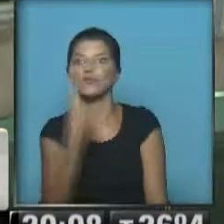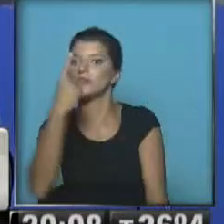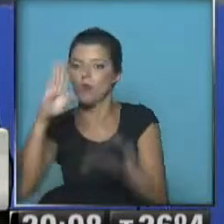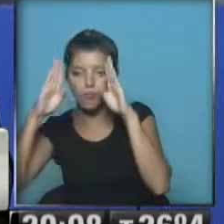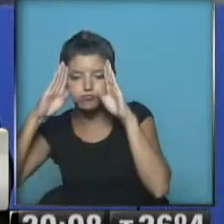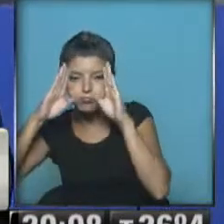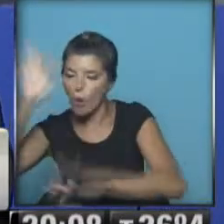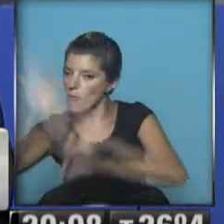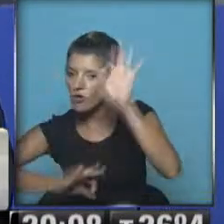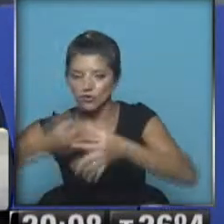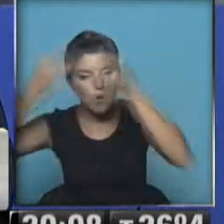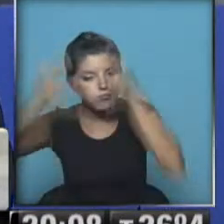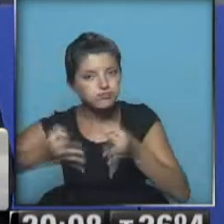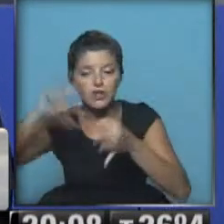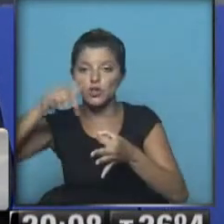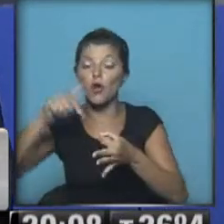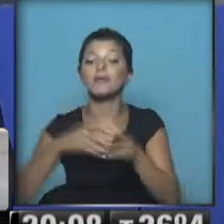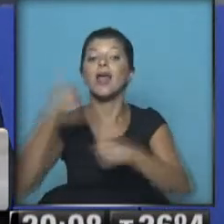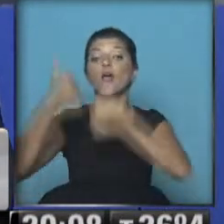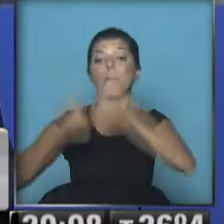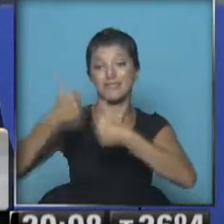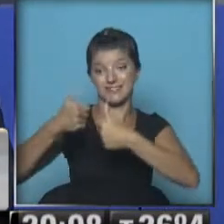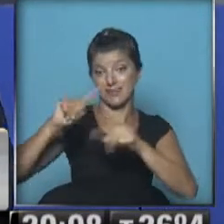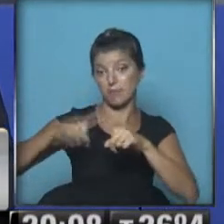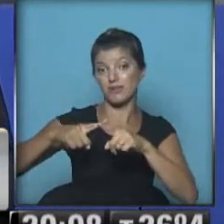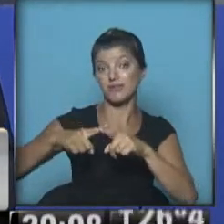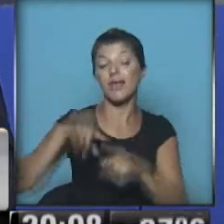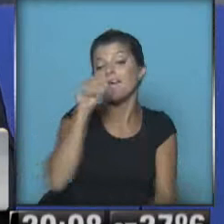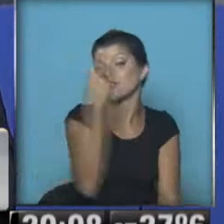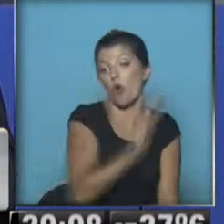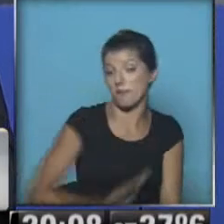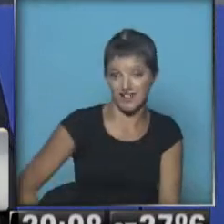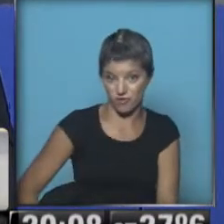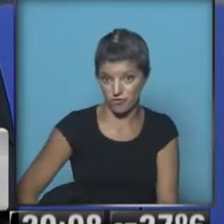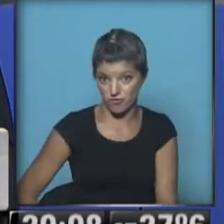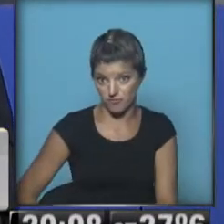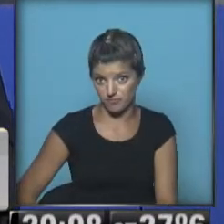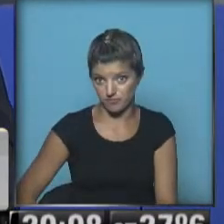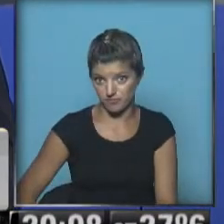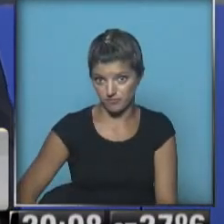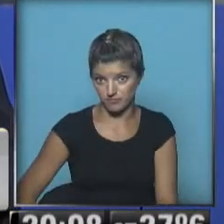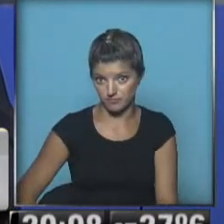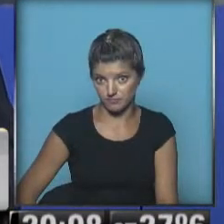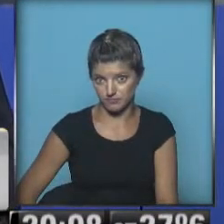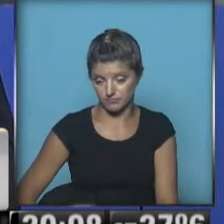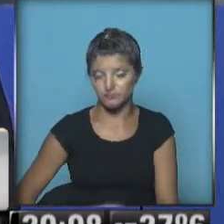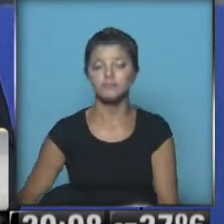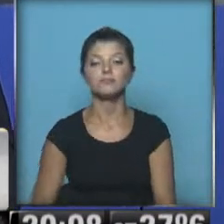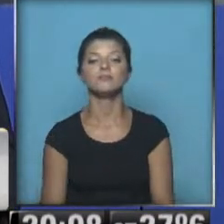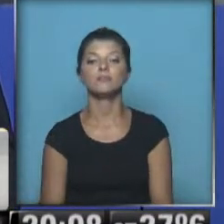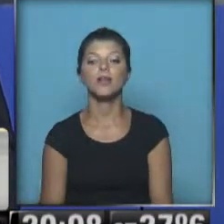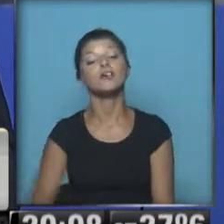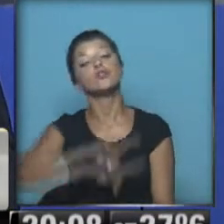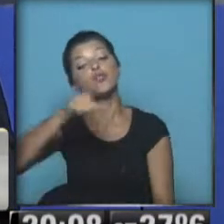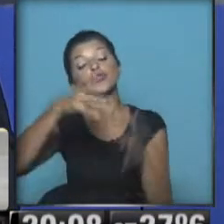concreto que está en el escenario político es el del gobierno. Y todo esto que está circulando alrededor,